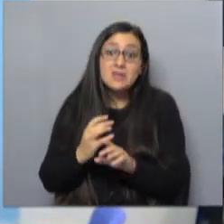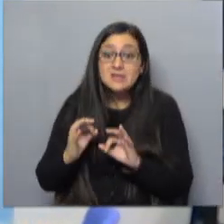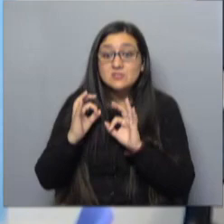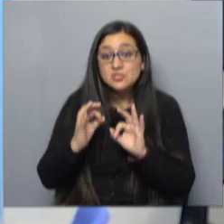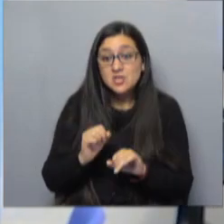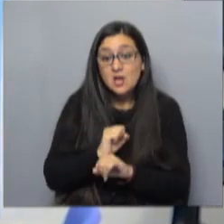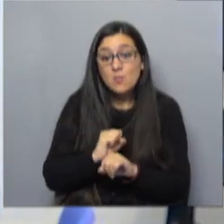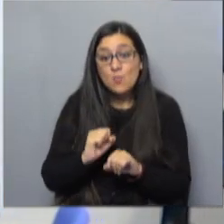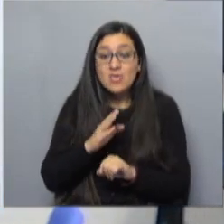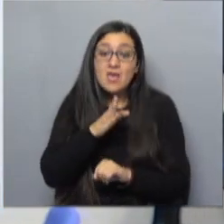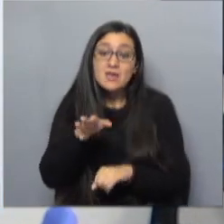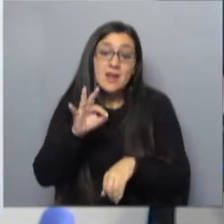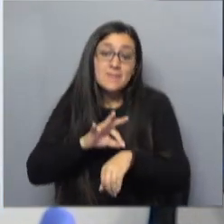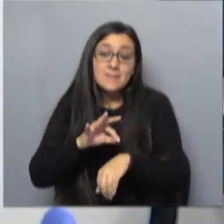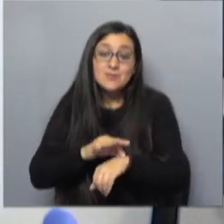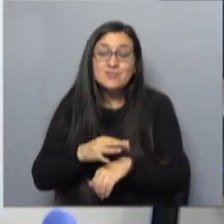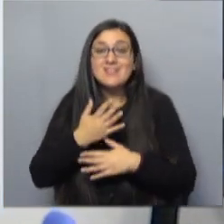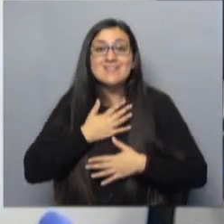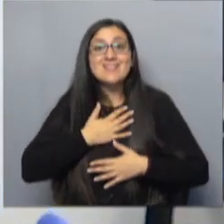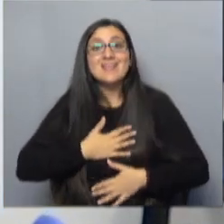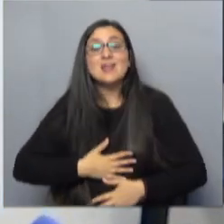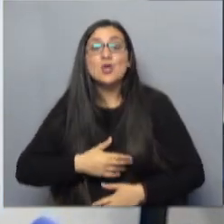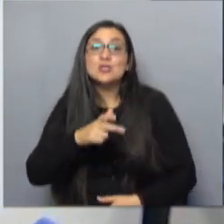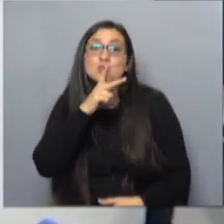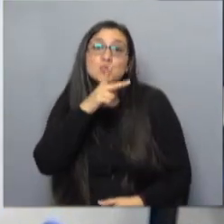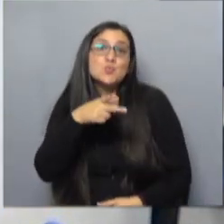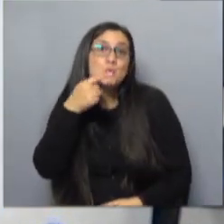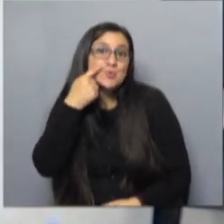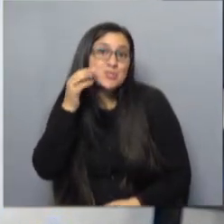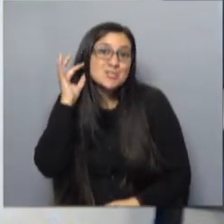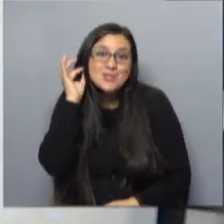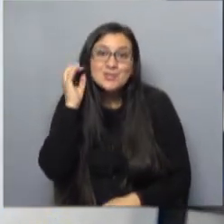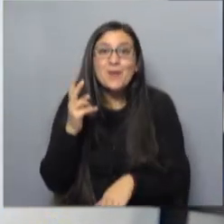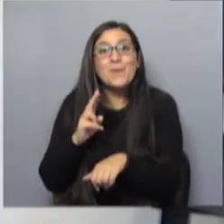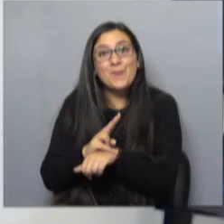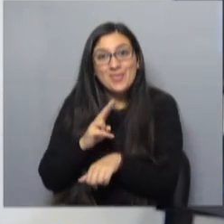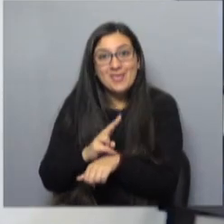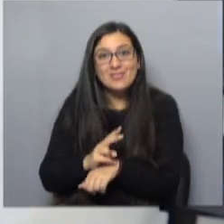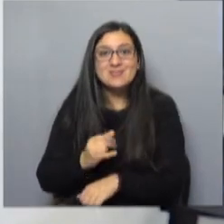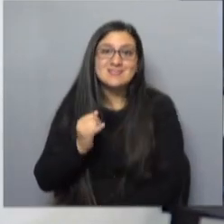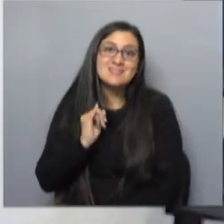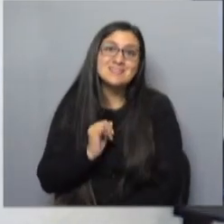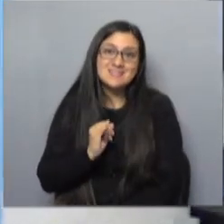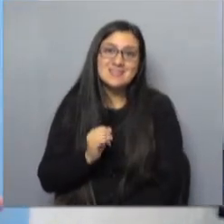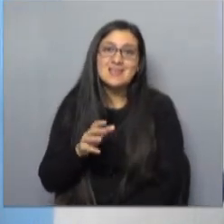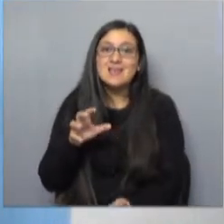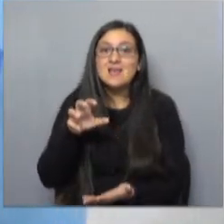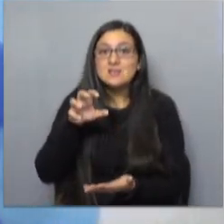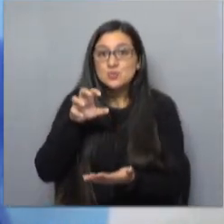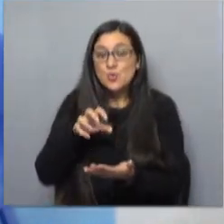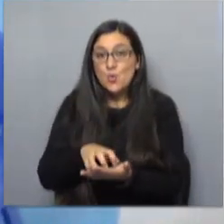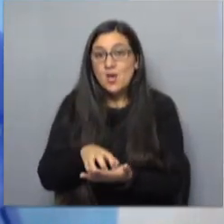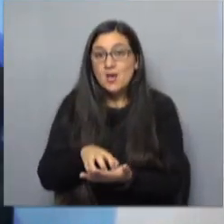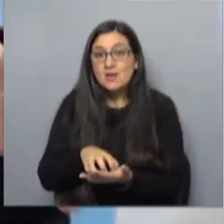pueda atender y esté tranquila de que sus hijos, sus hijas están cuidados. Sí, es un espacio, o